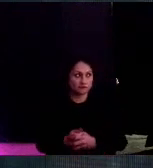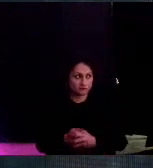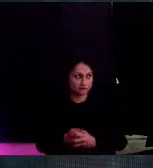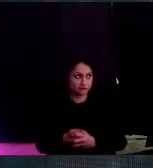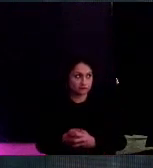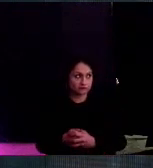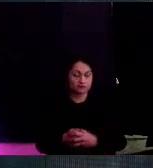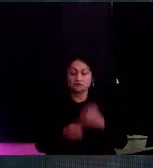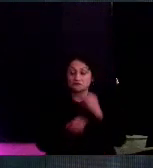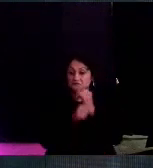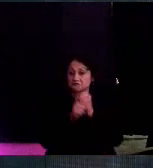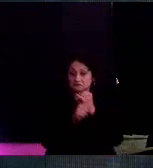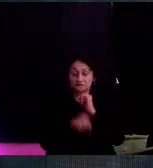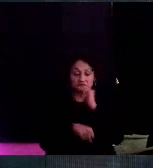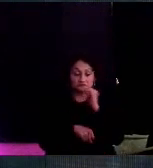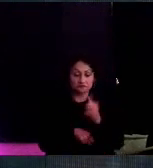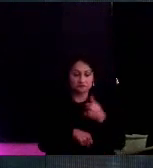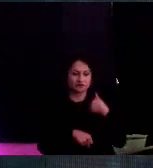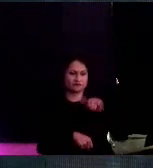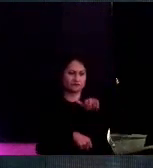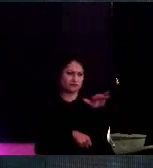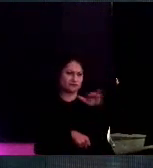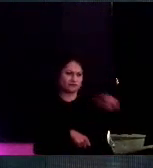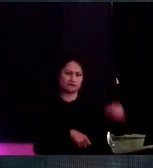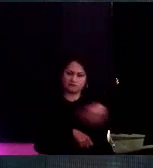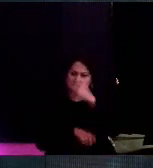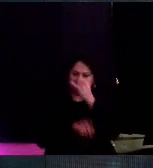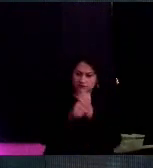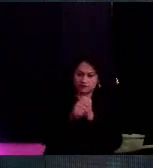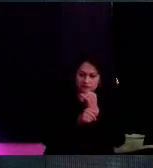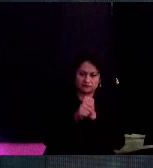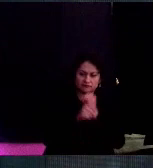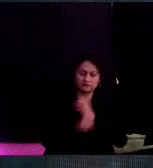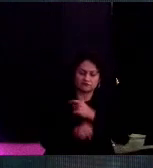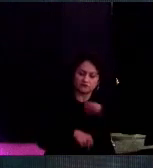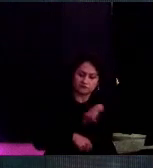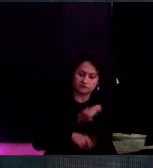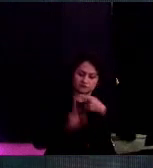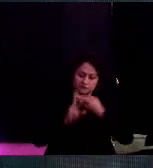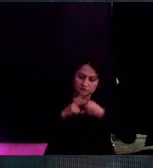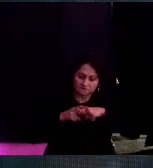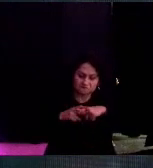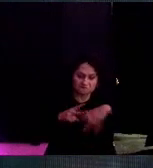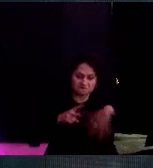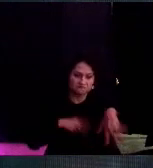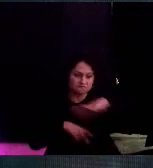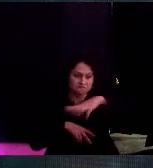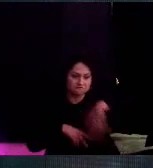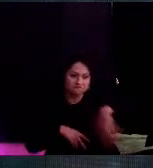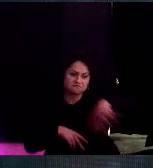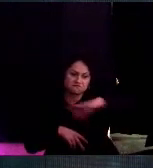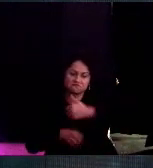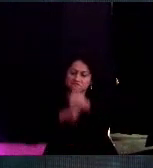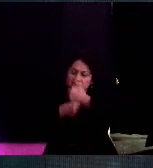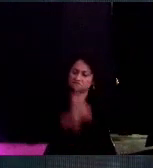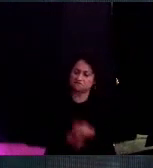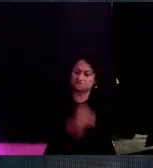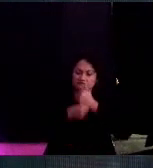Al pedirse investigara, da inicio nuestro viacrucis,